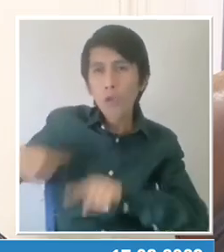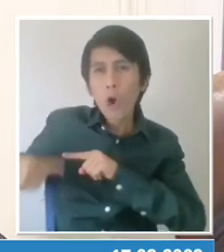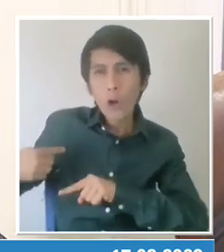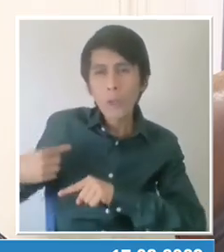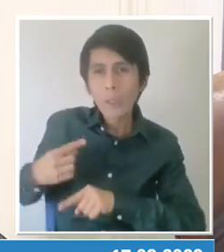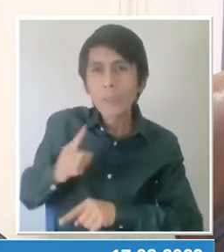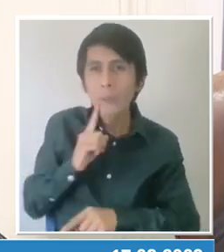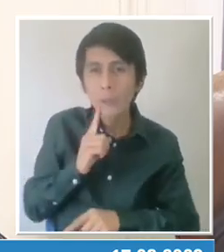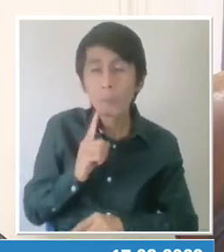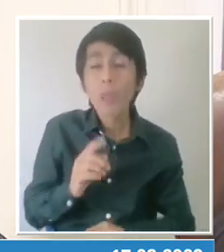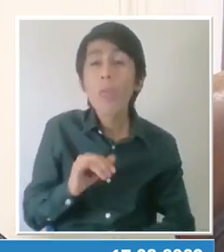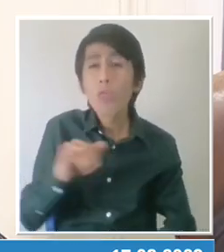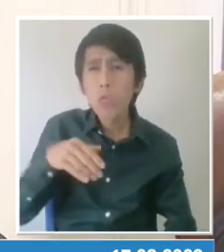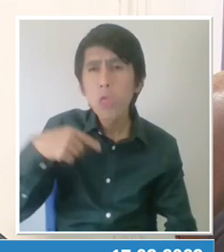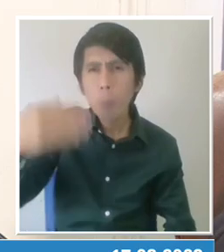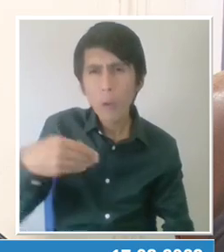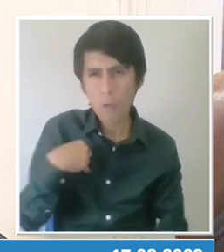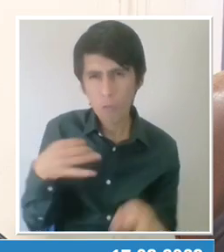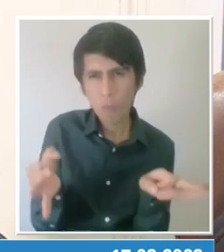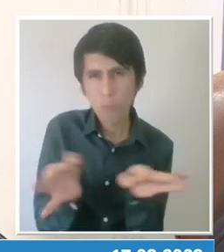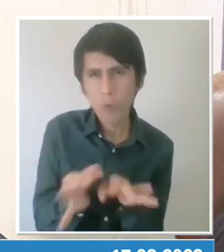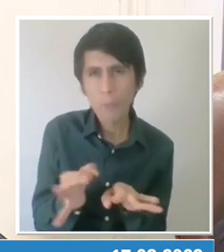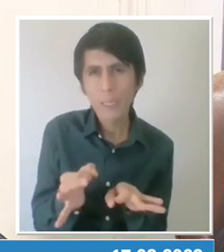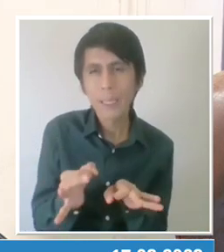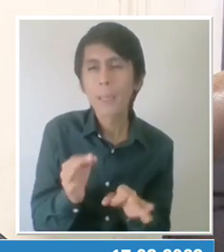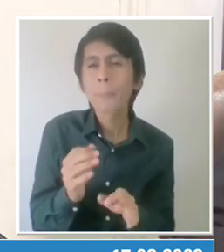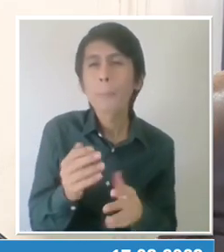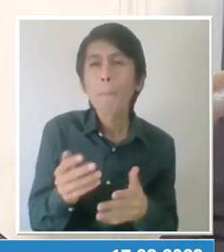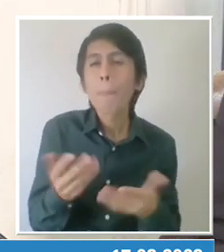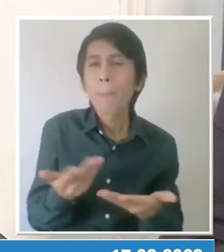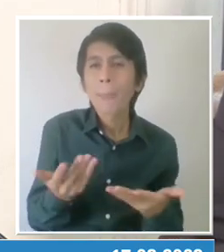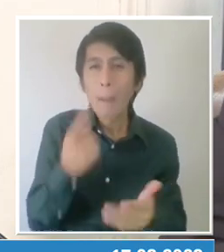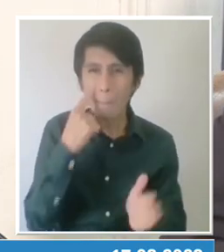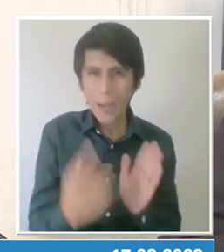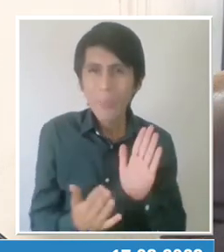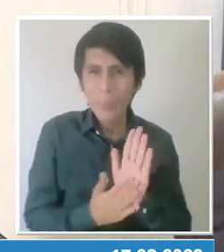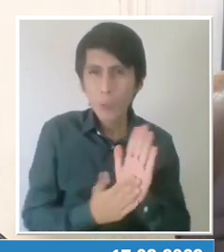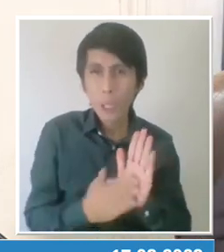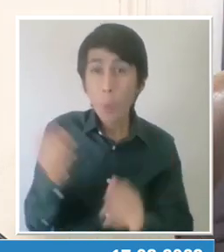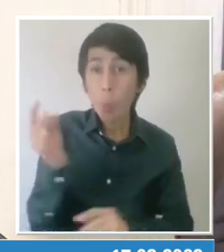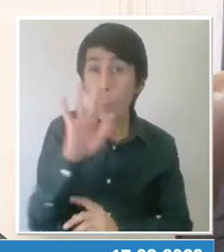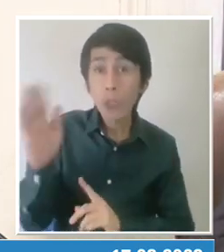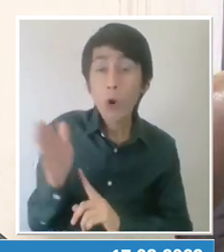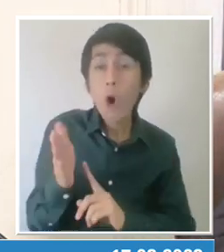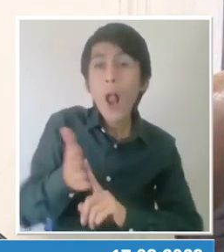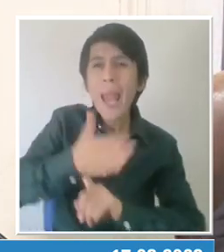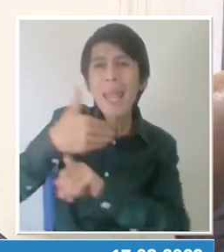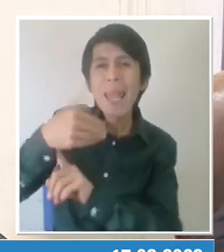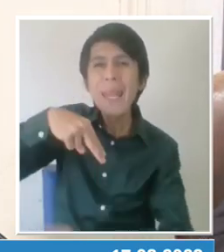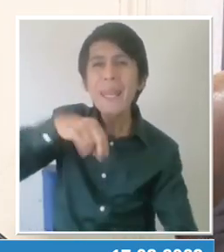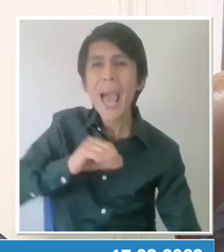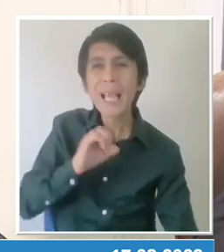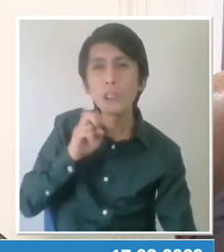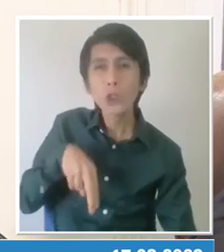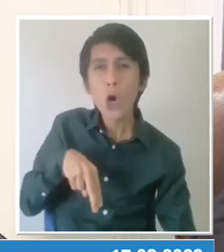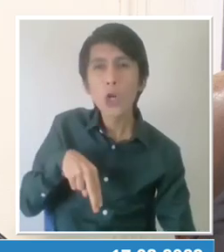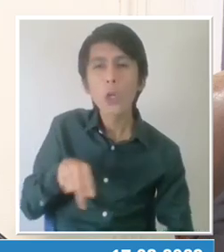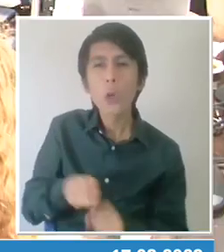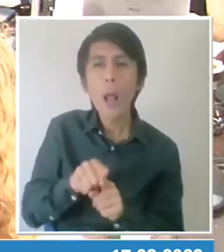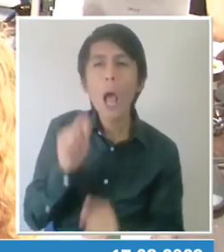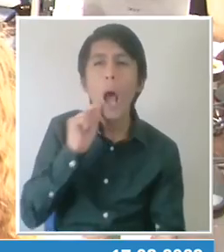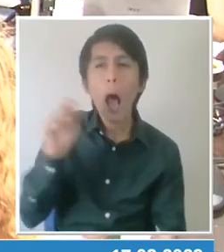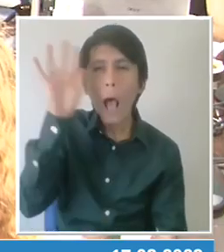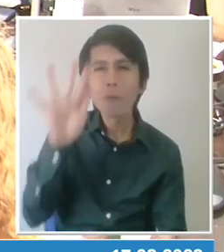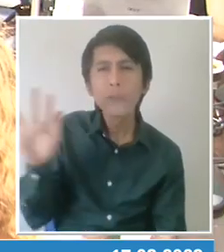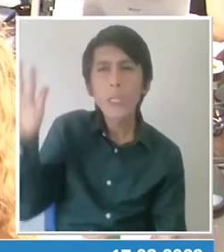más para demostrar que no es únicamente la nación abstracta que nos describe también